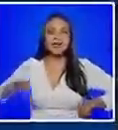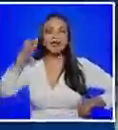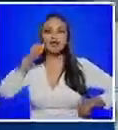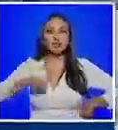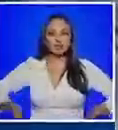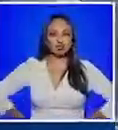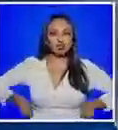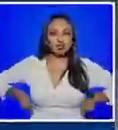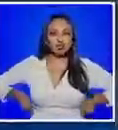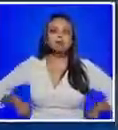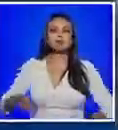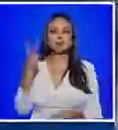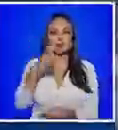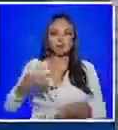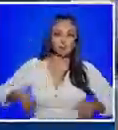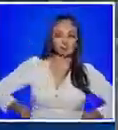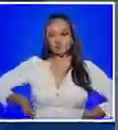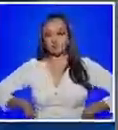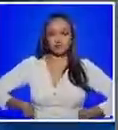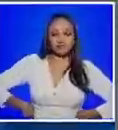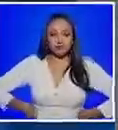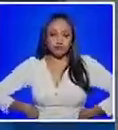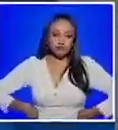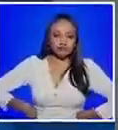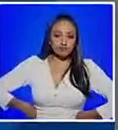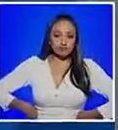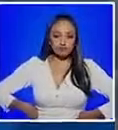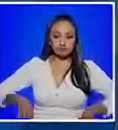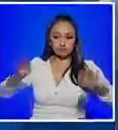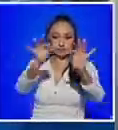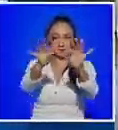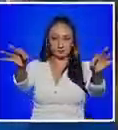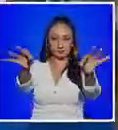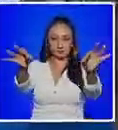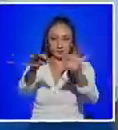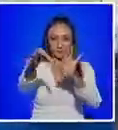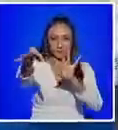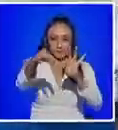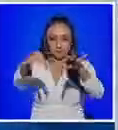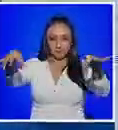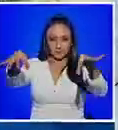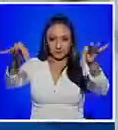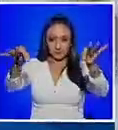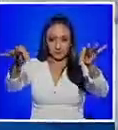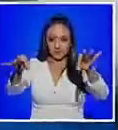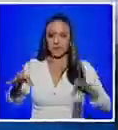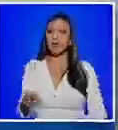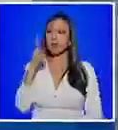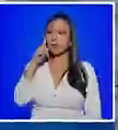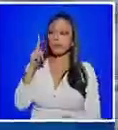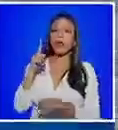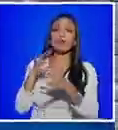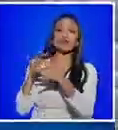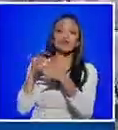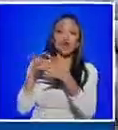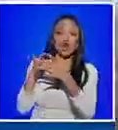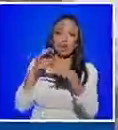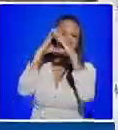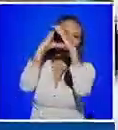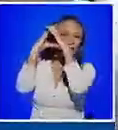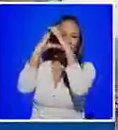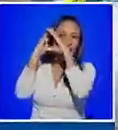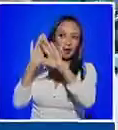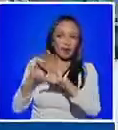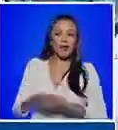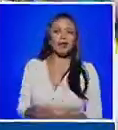usted también tranquilamente probarse, vea este que le queda a nuestro querido bebeoso. El pantaloncito, ¿cuánto cuesta,